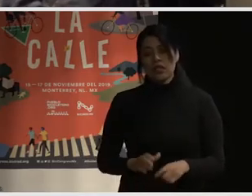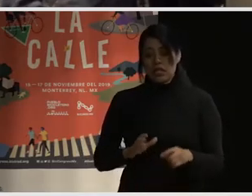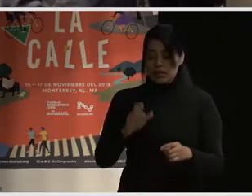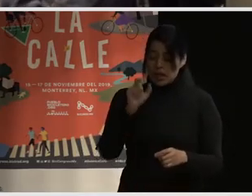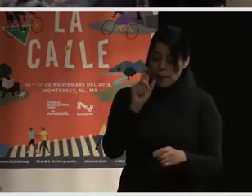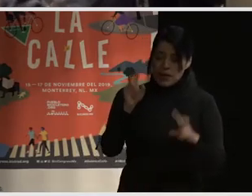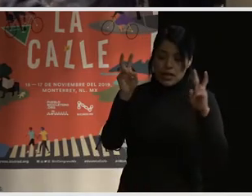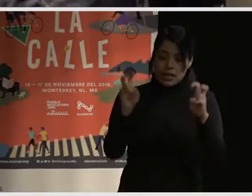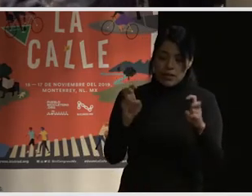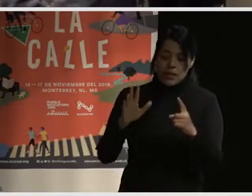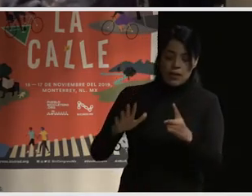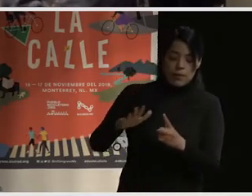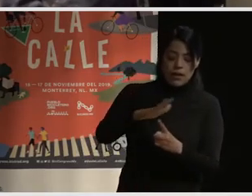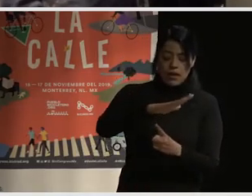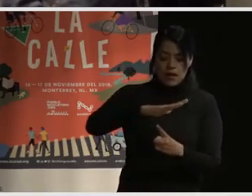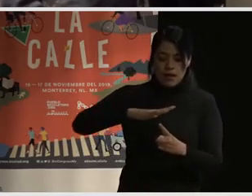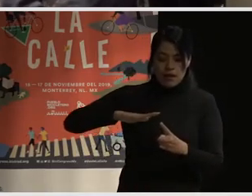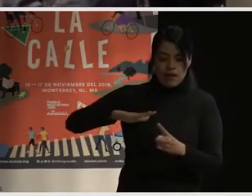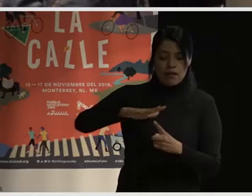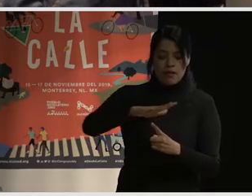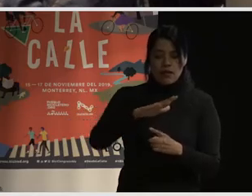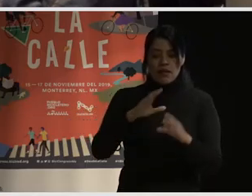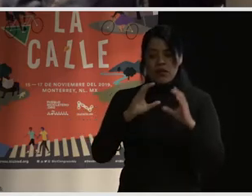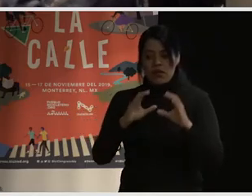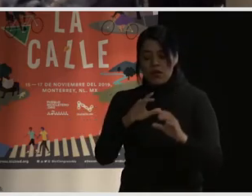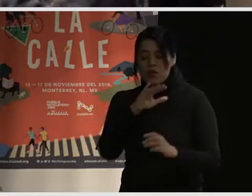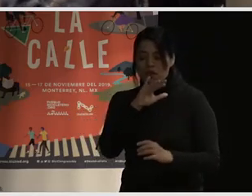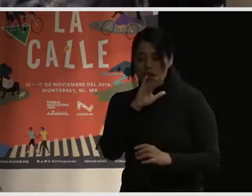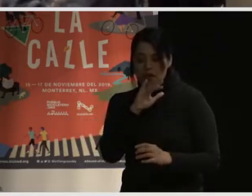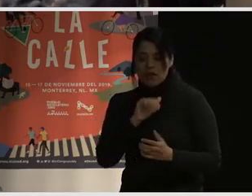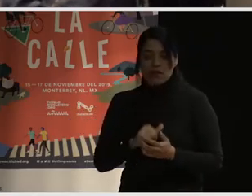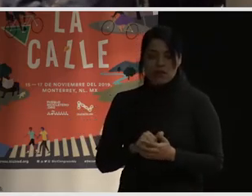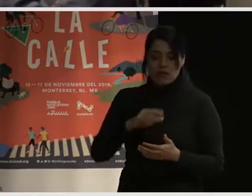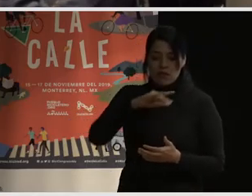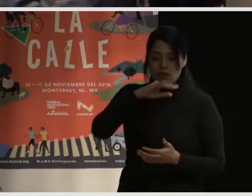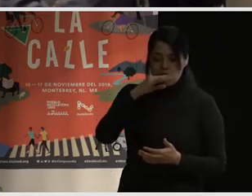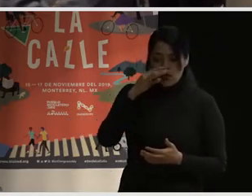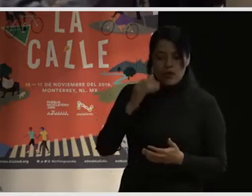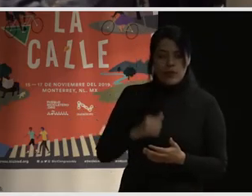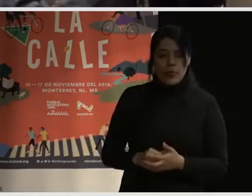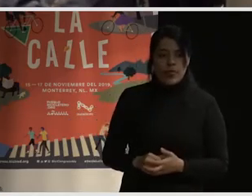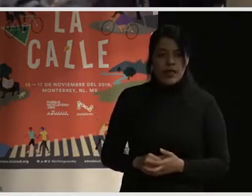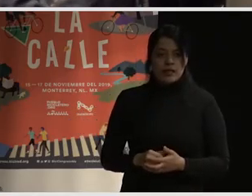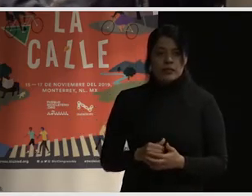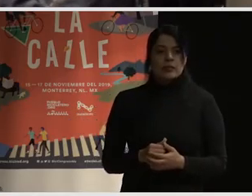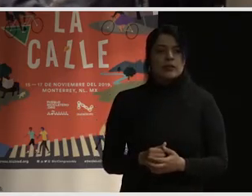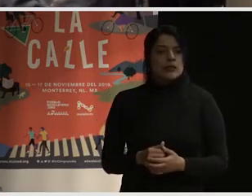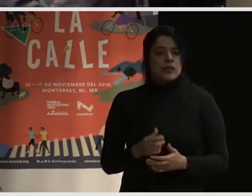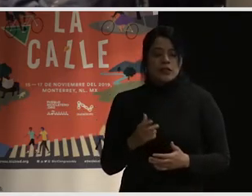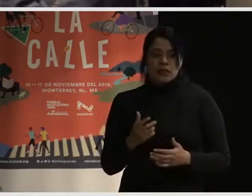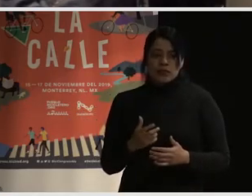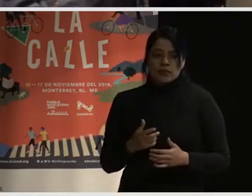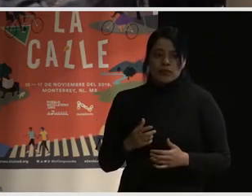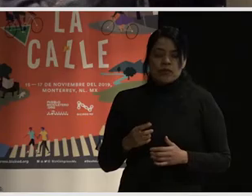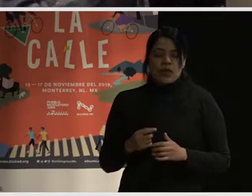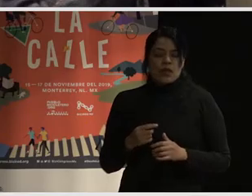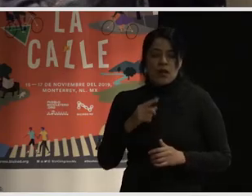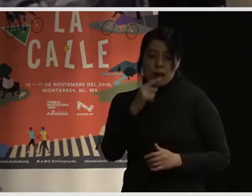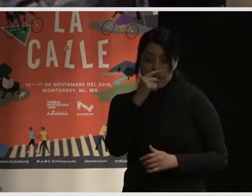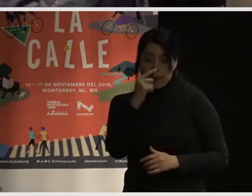pues creo que es imponente creo que hasta en las redes sociales pues presumir